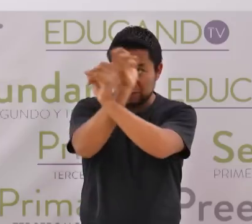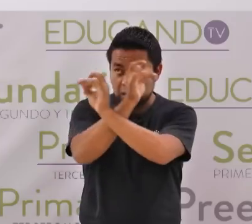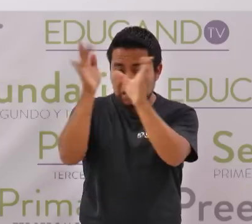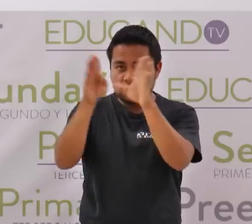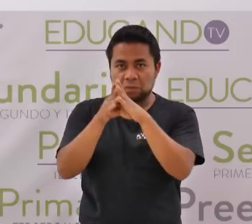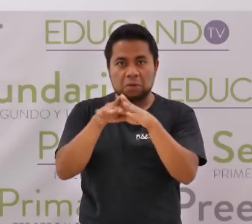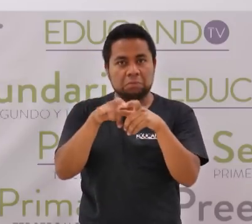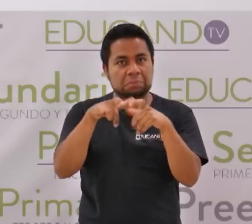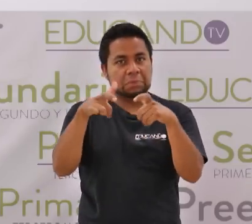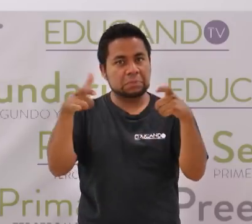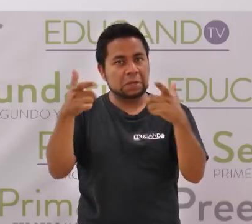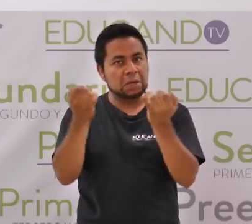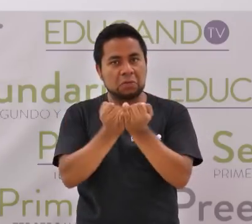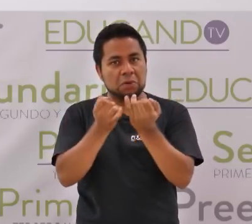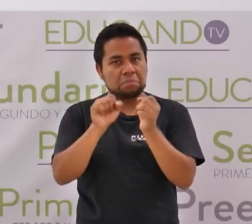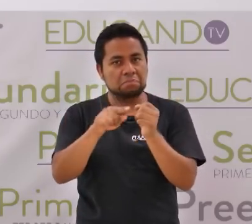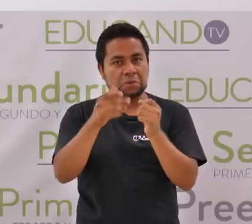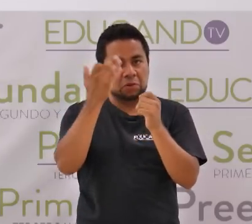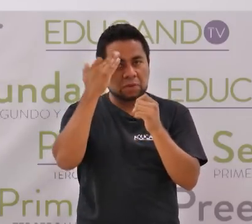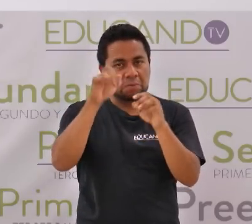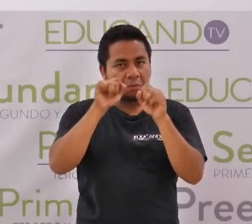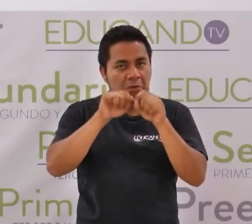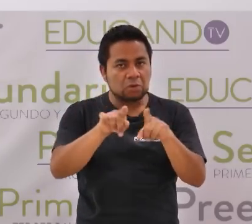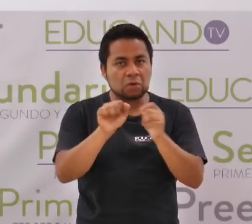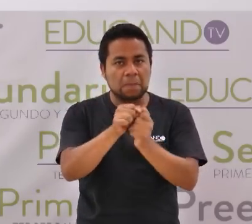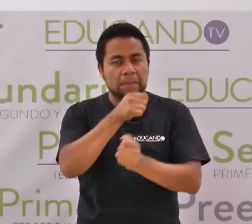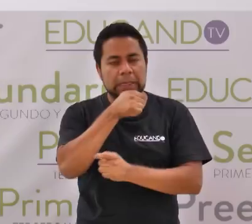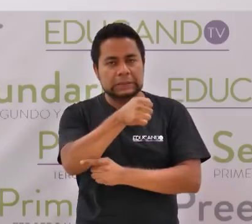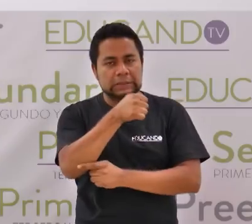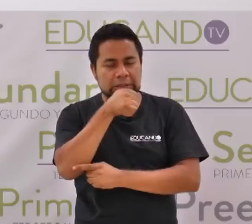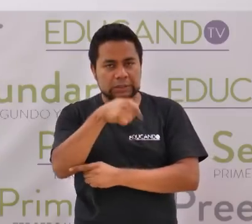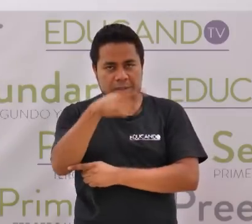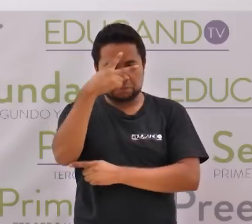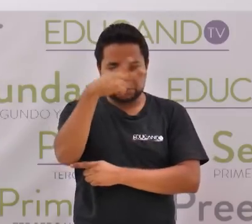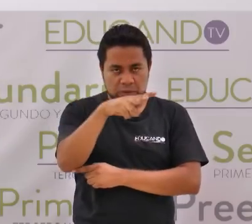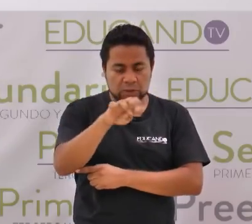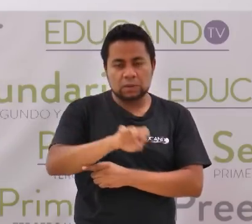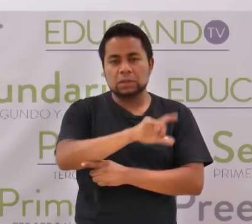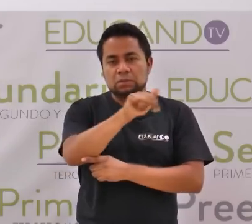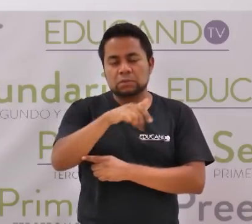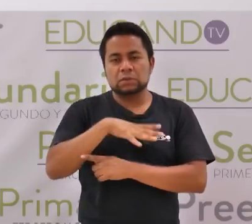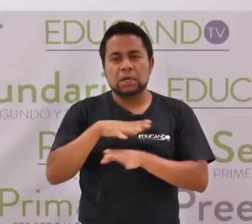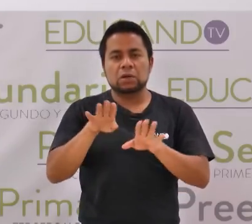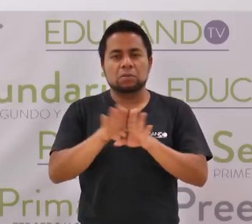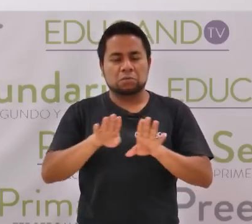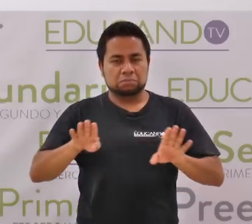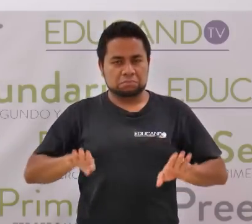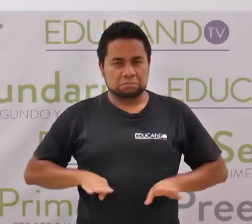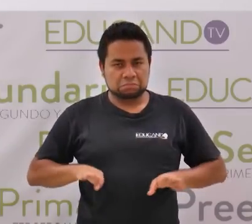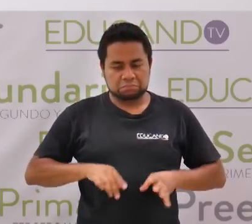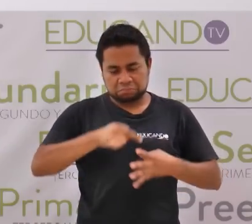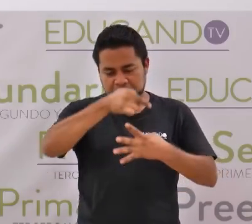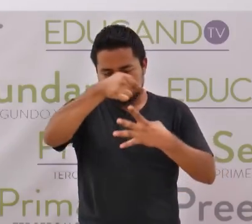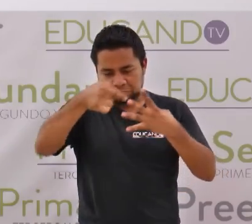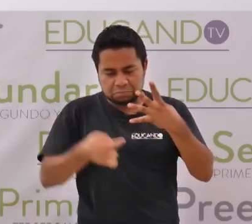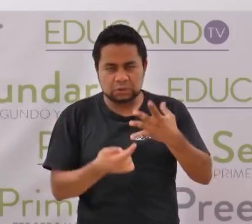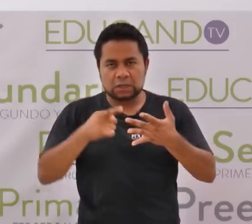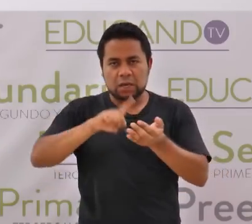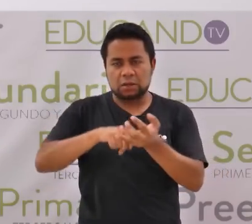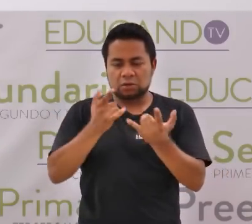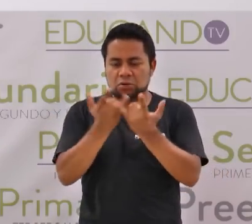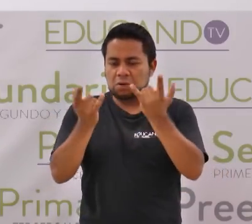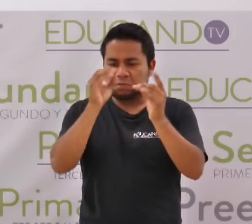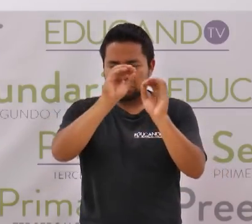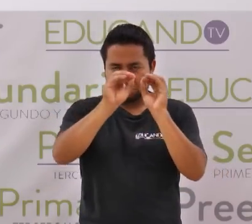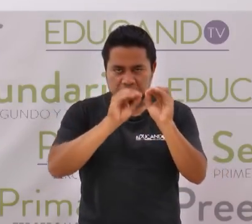creció en paralelo a la prensa mexicana. Bien, y después también vimos algunos elementos que conforman a